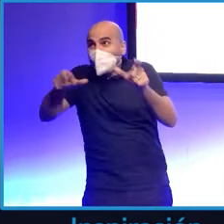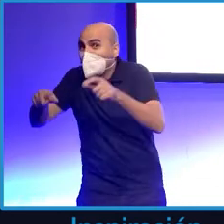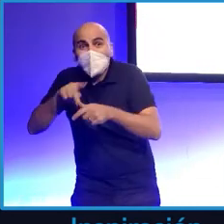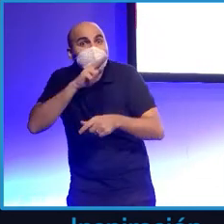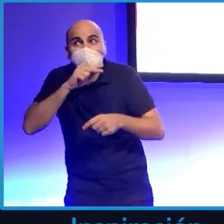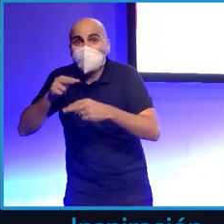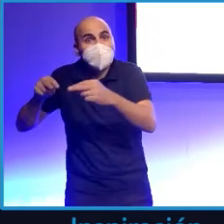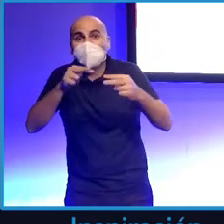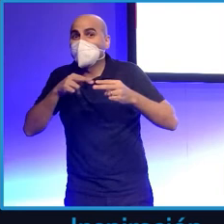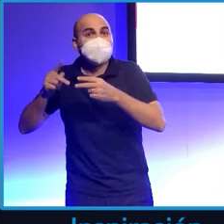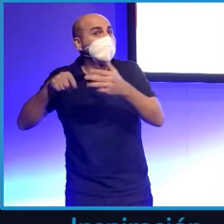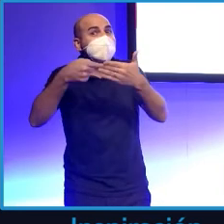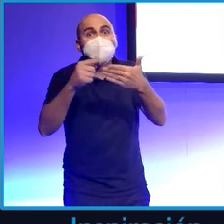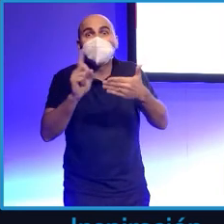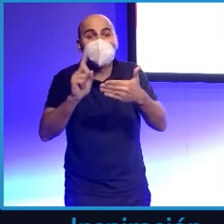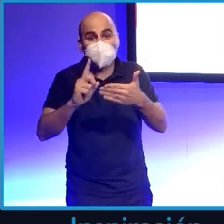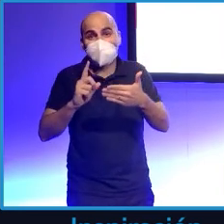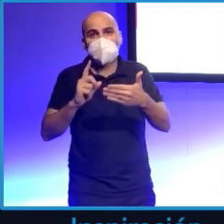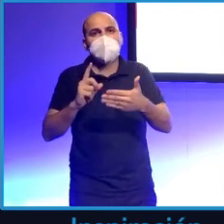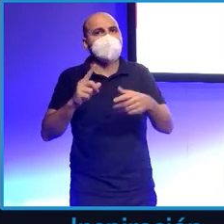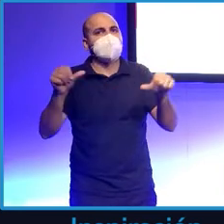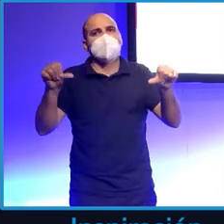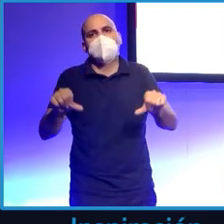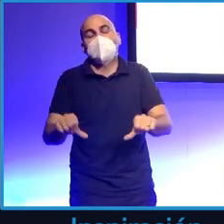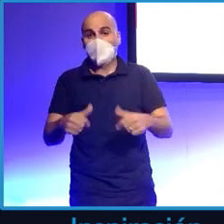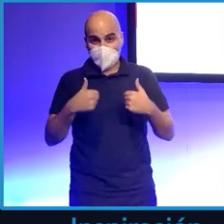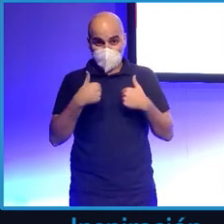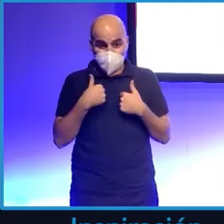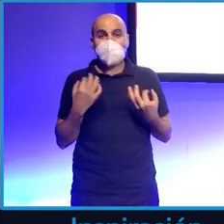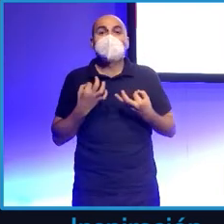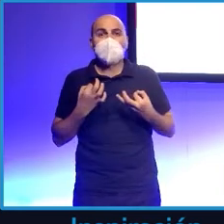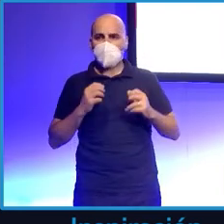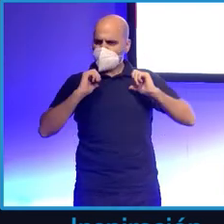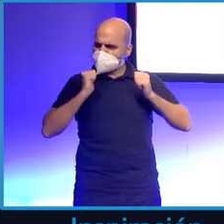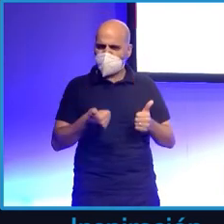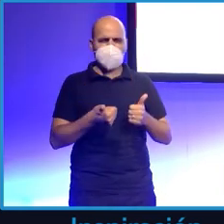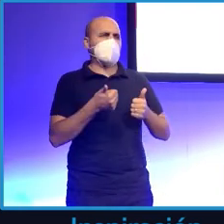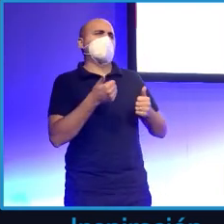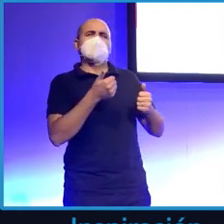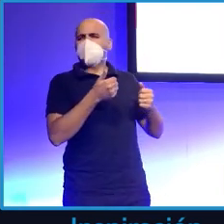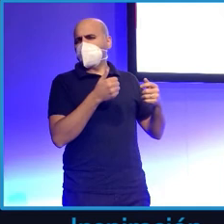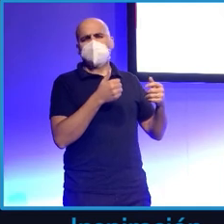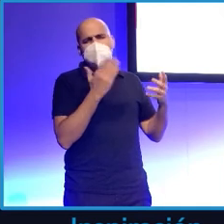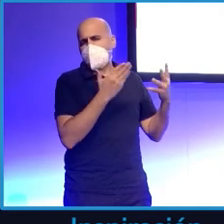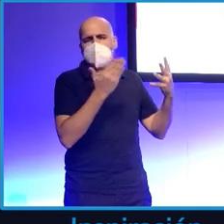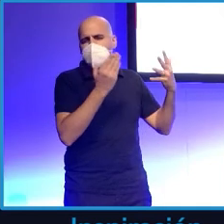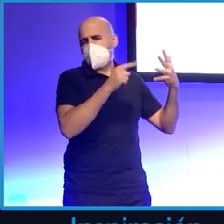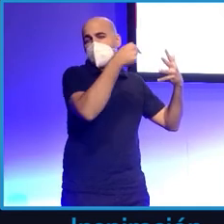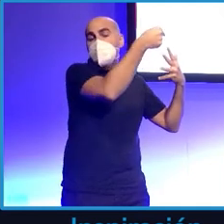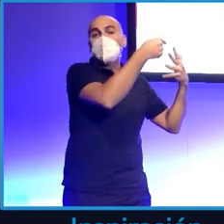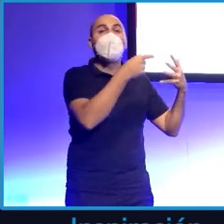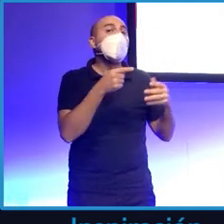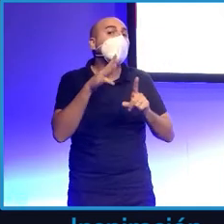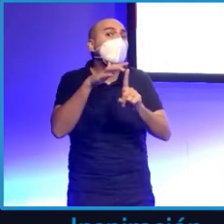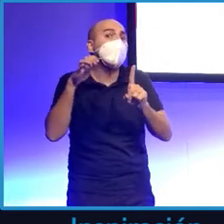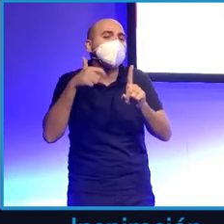empezamos a darle caña a esos links en foros en sitios donde la gente cuando una marca acp empieza a hablar siempre constantemente por lo